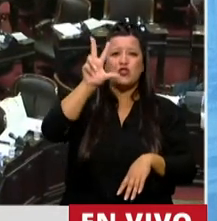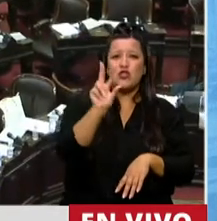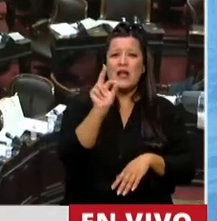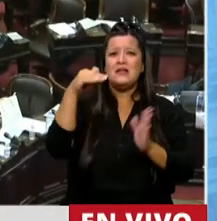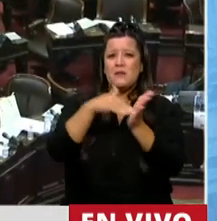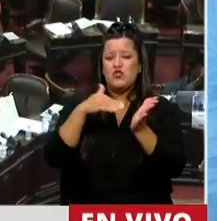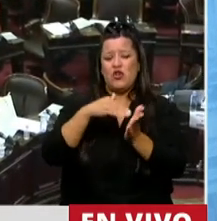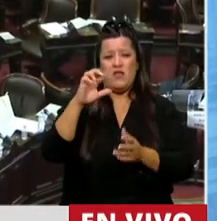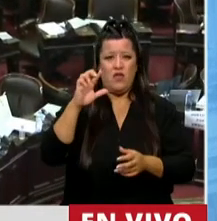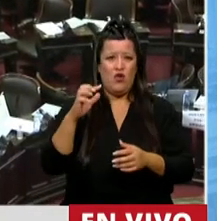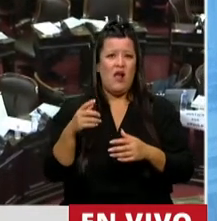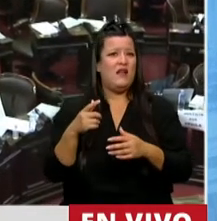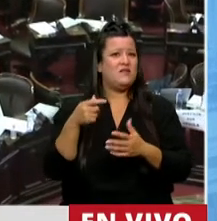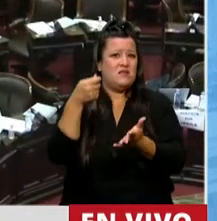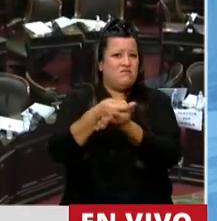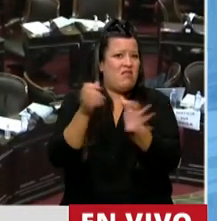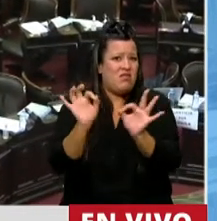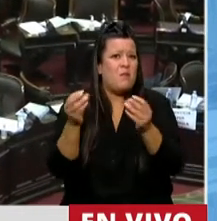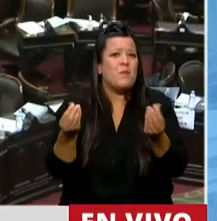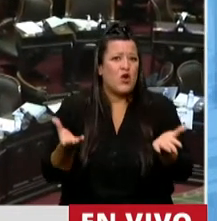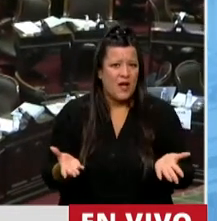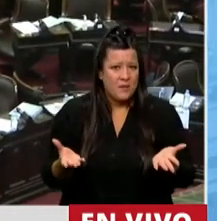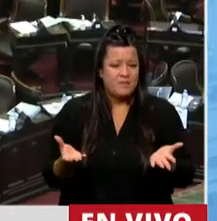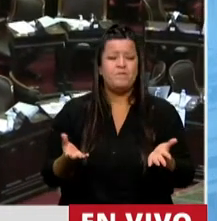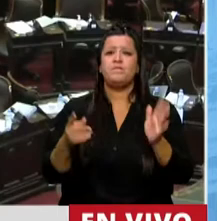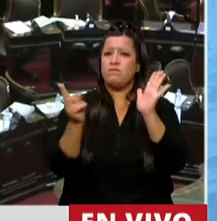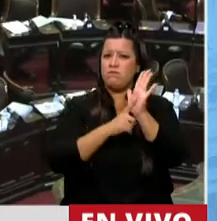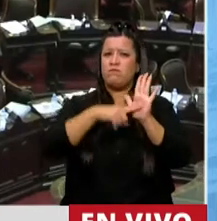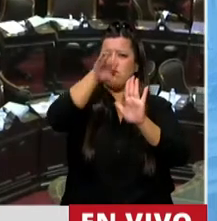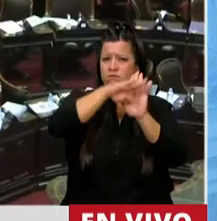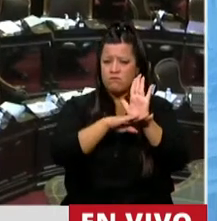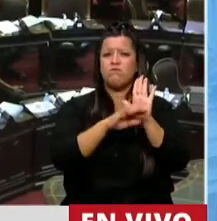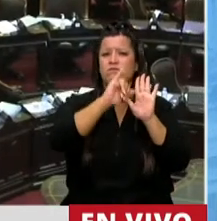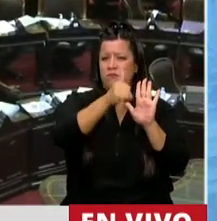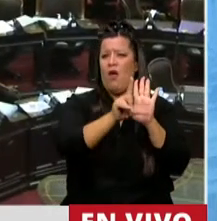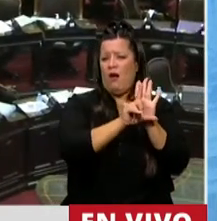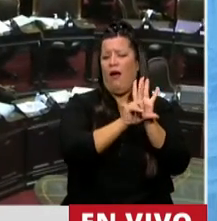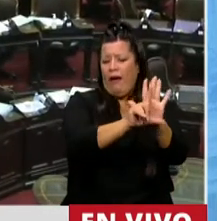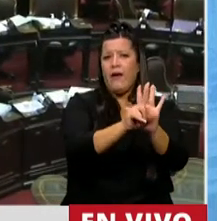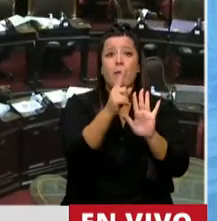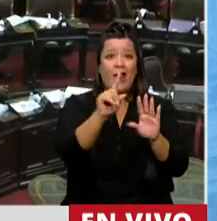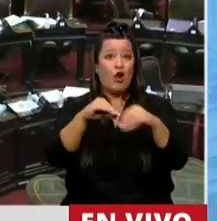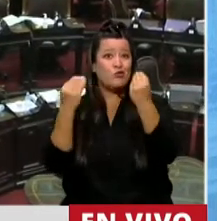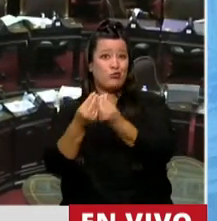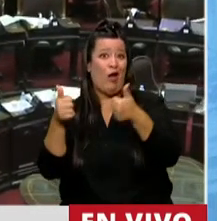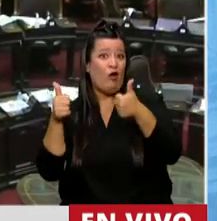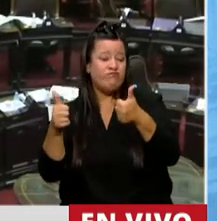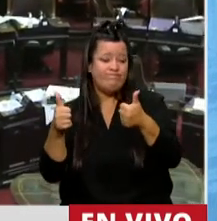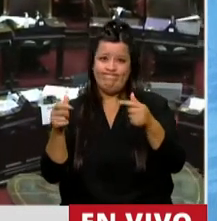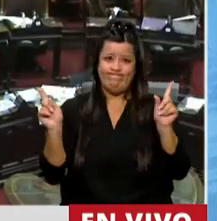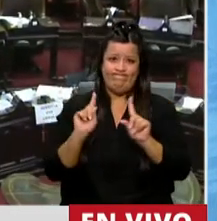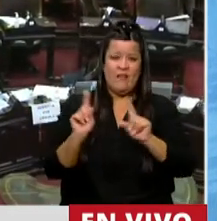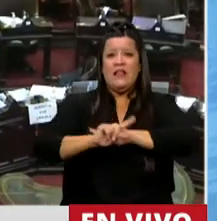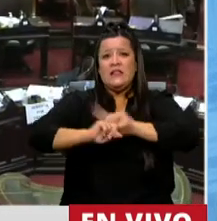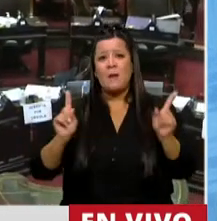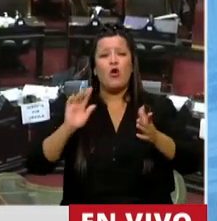de dólares? Las reglas institucionales pueden dar marco, pero no garantizar los resultados ni la definición